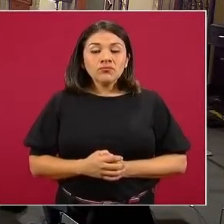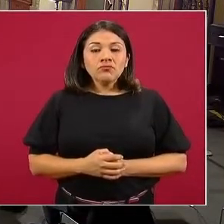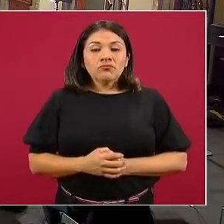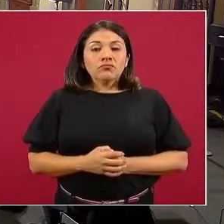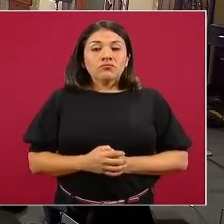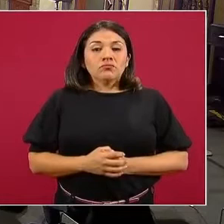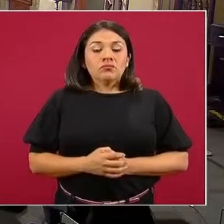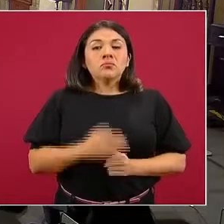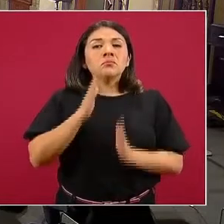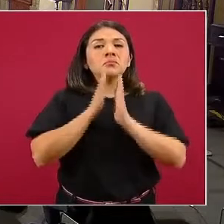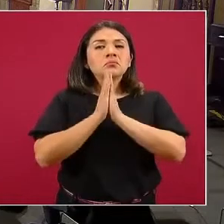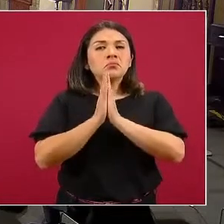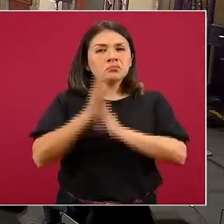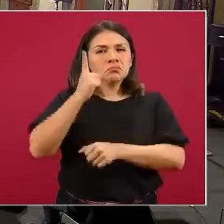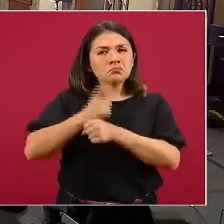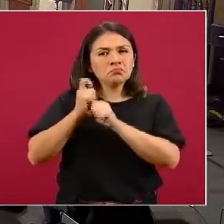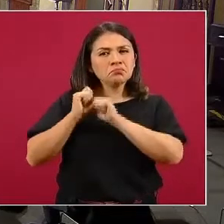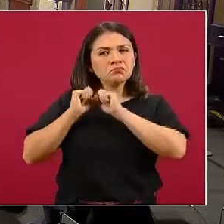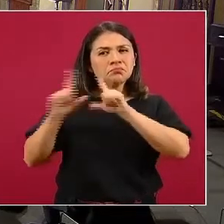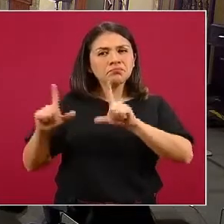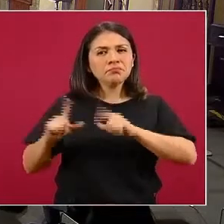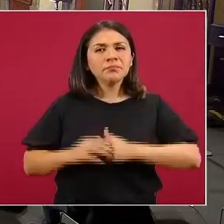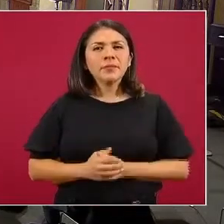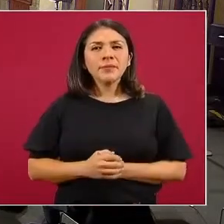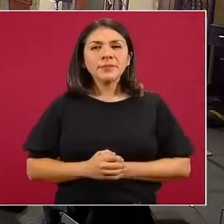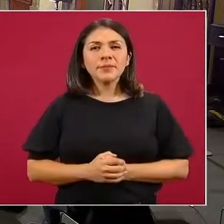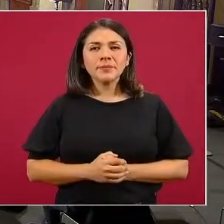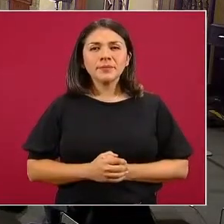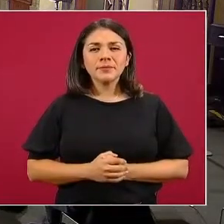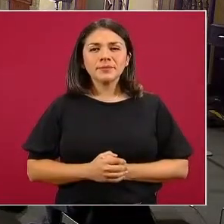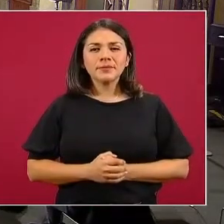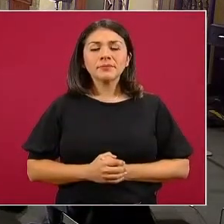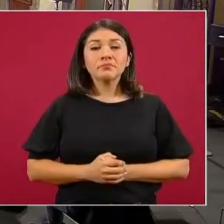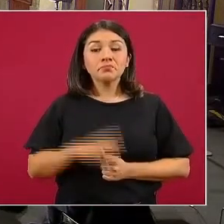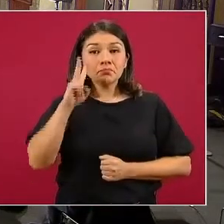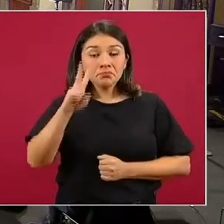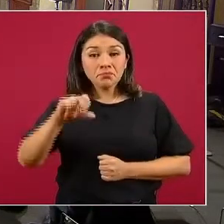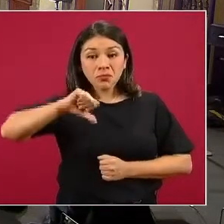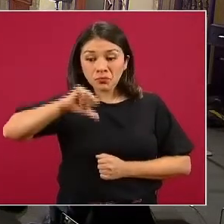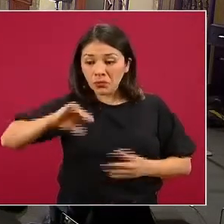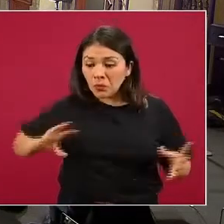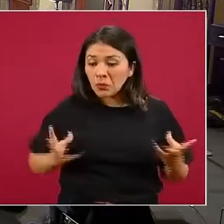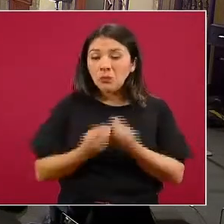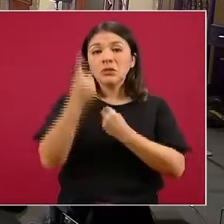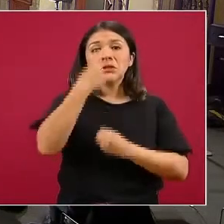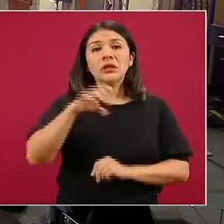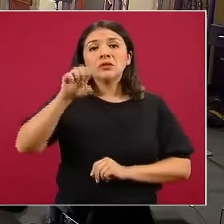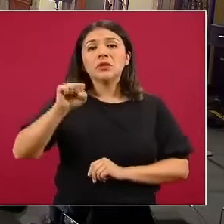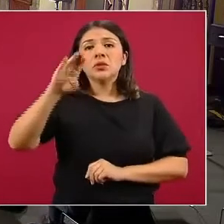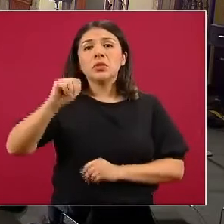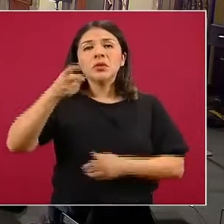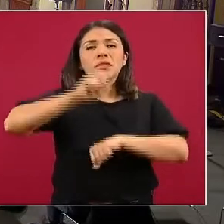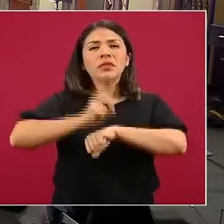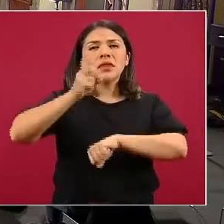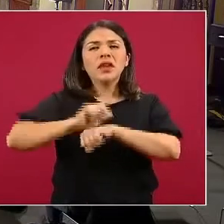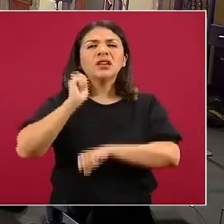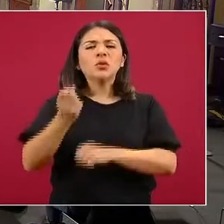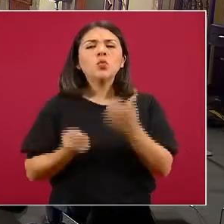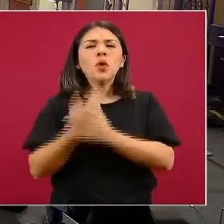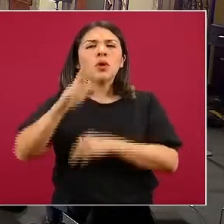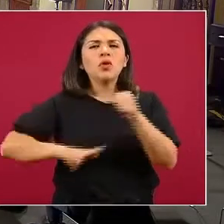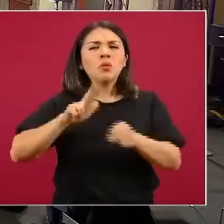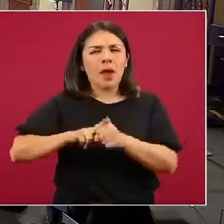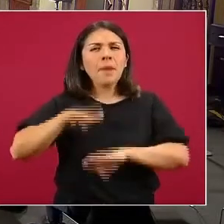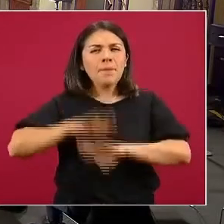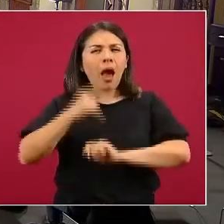Si me pasa la primera diapositiva, por favor. Tenemos 169 días de nueva normalidad. Generalmente el viernes y el fin de